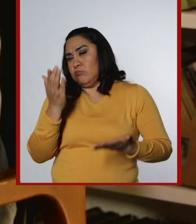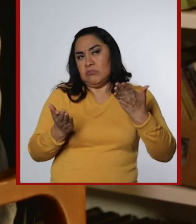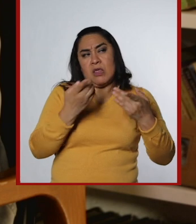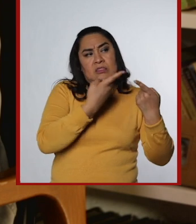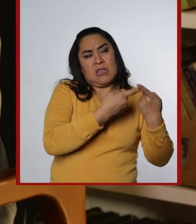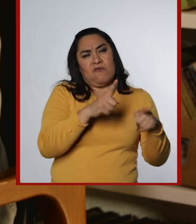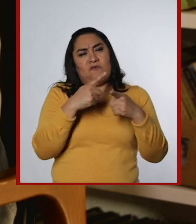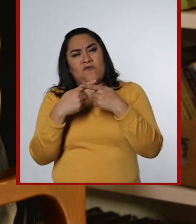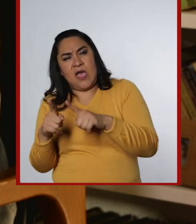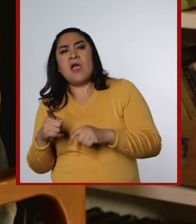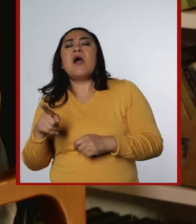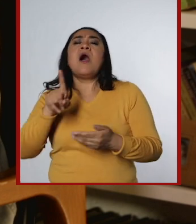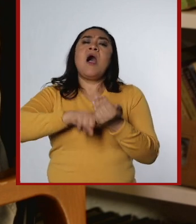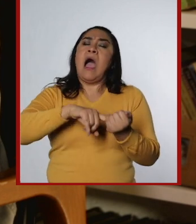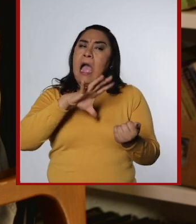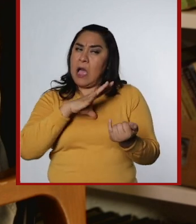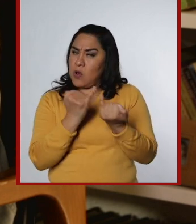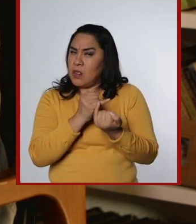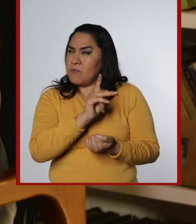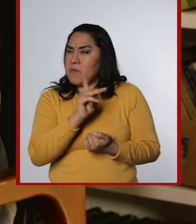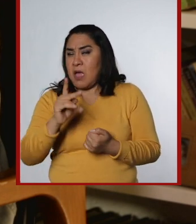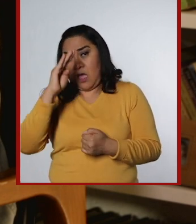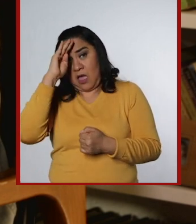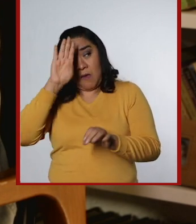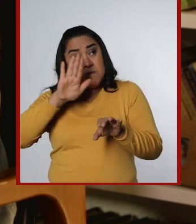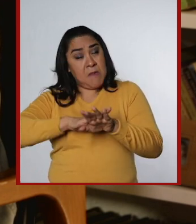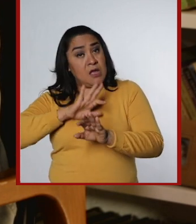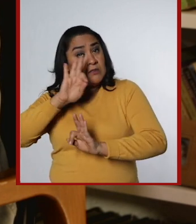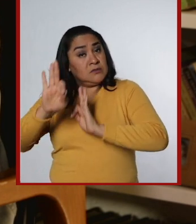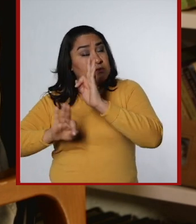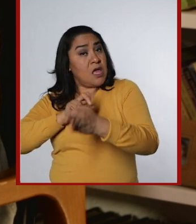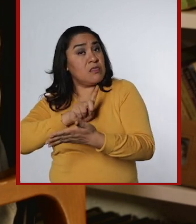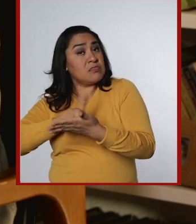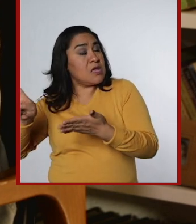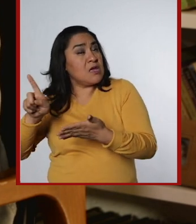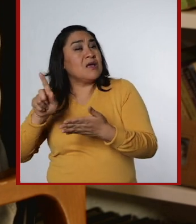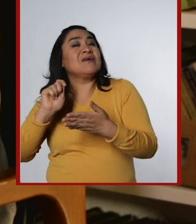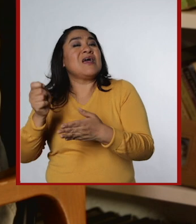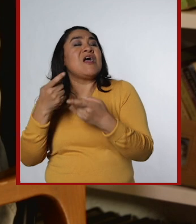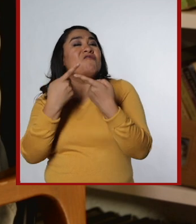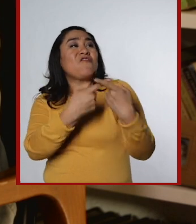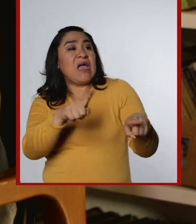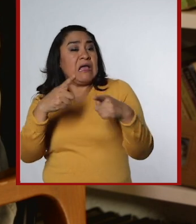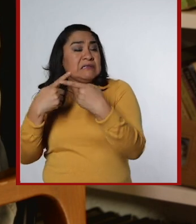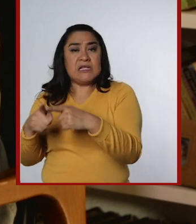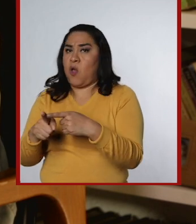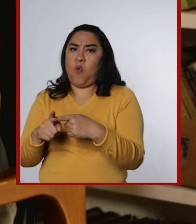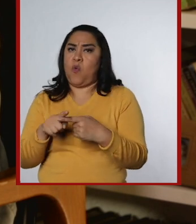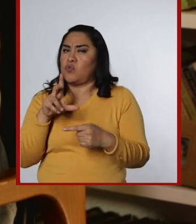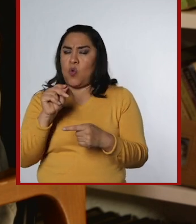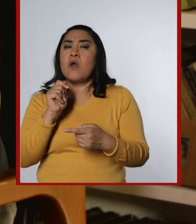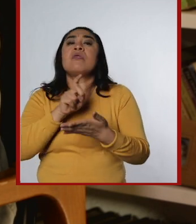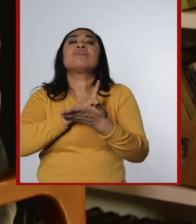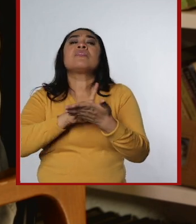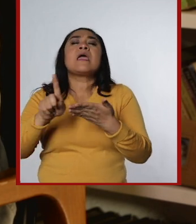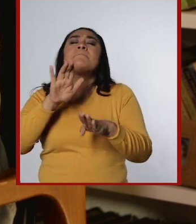también similitudes, donde no se puede ver como privilegios los derechos de los distintos, sino como